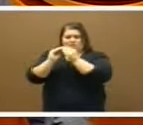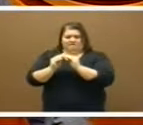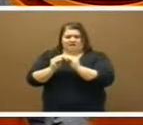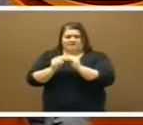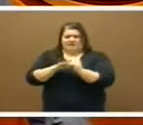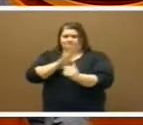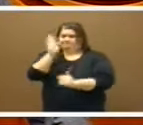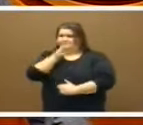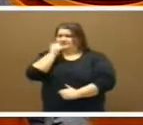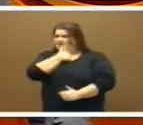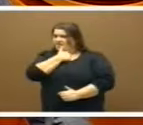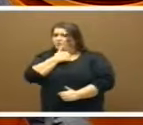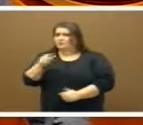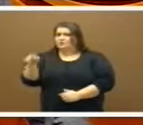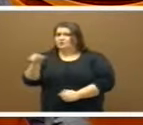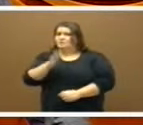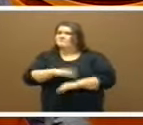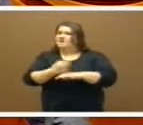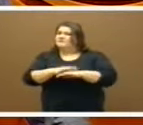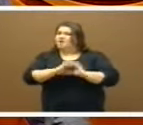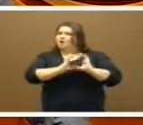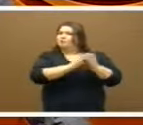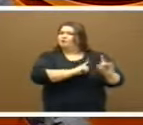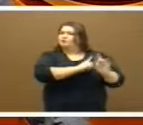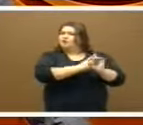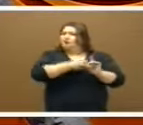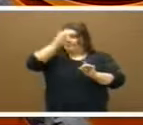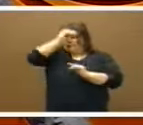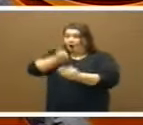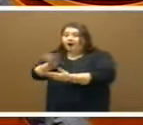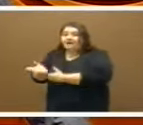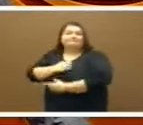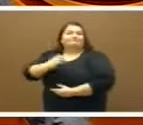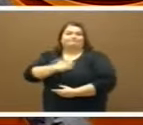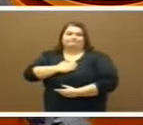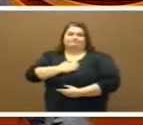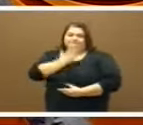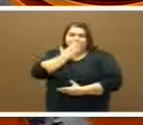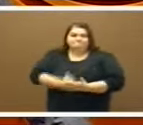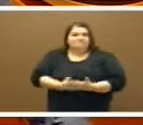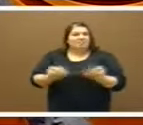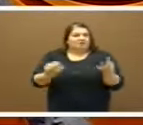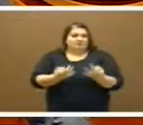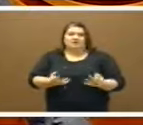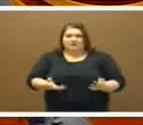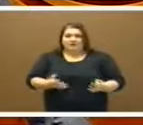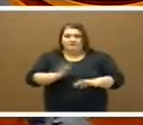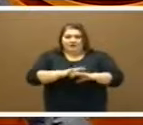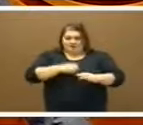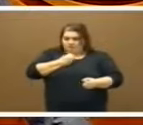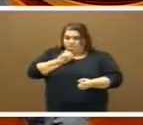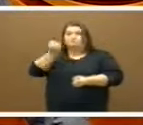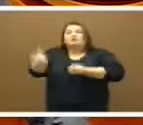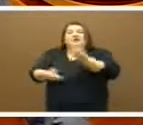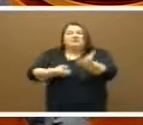de tapadillo para que la oposición se quede fuera de ellas, para que la oposición no pueda aportar, para que la oposición no pueda